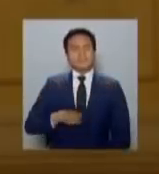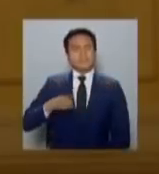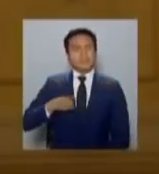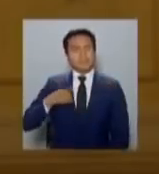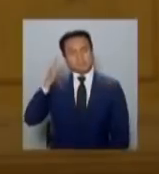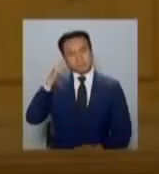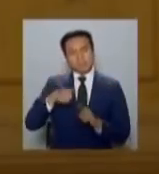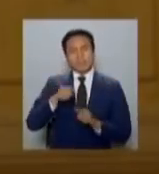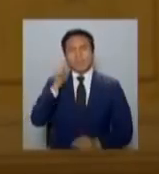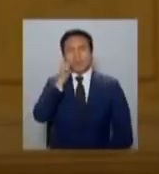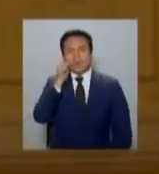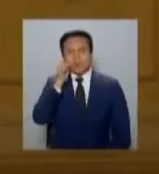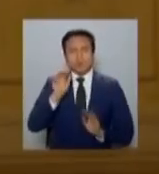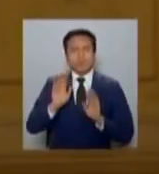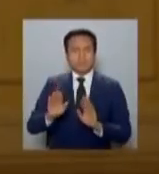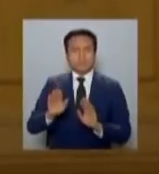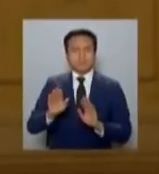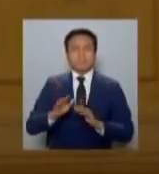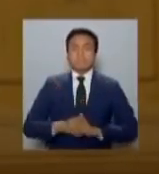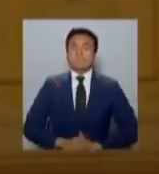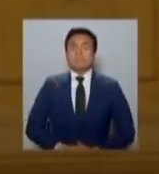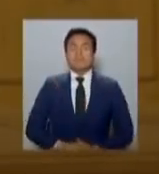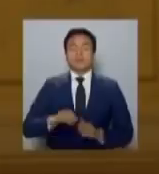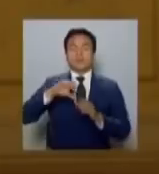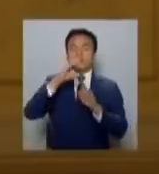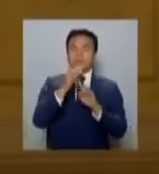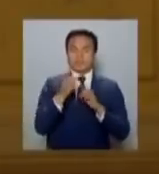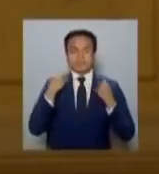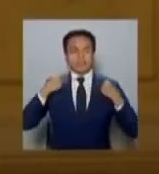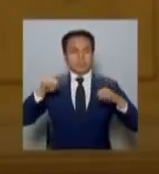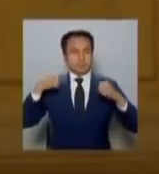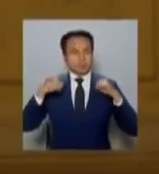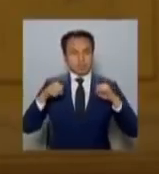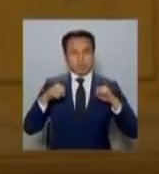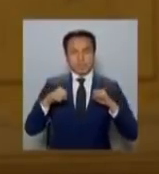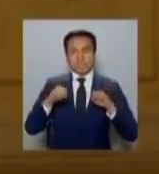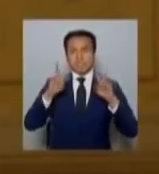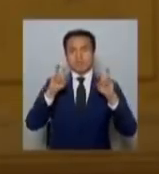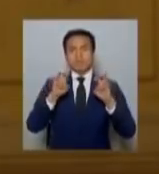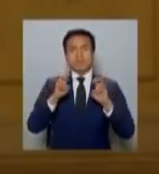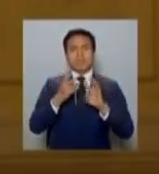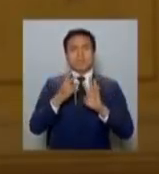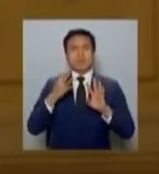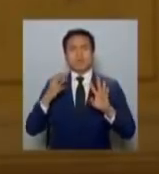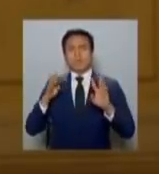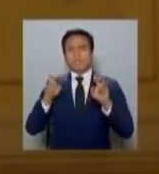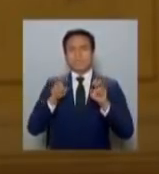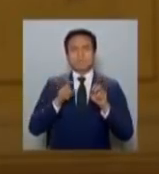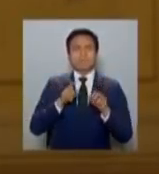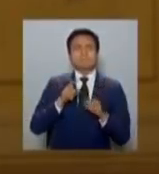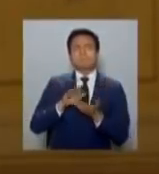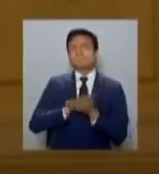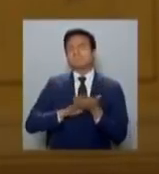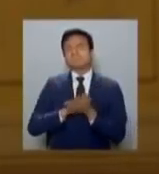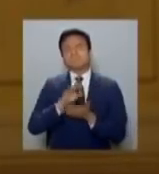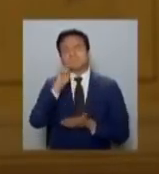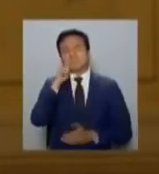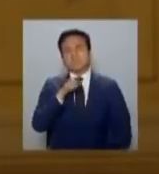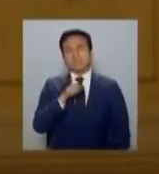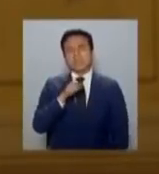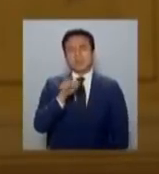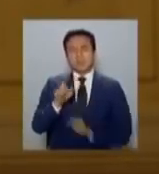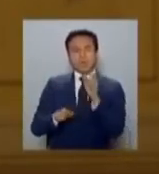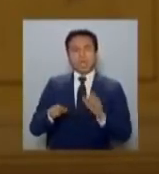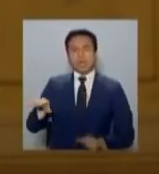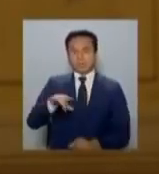uno de los que ya han sido contactados, desde el equipo presidencial les transmitieron que la designación de sus cargos sería a principios de esta semana. Asimismo, se les pidió